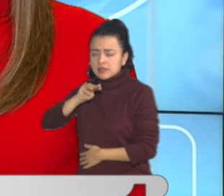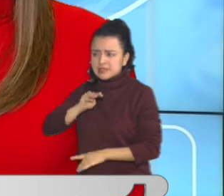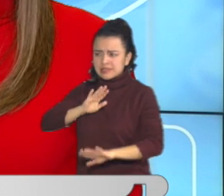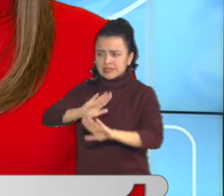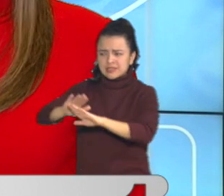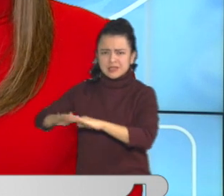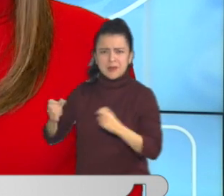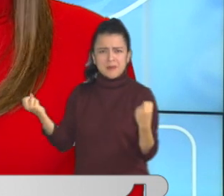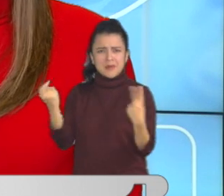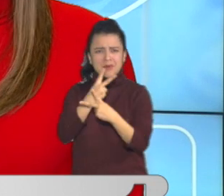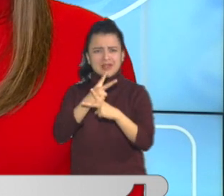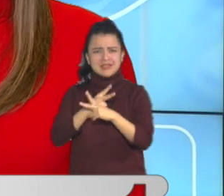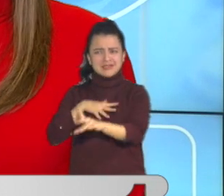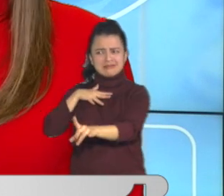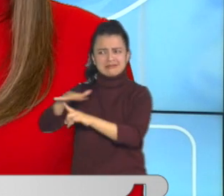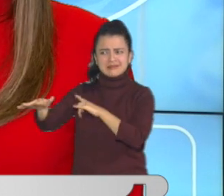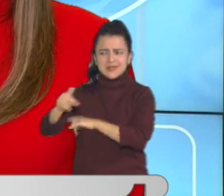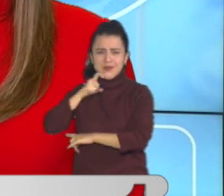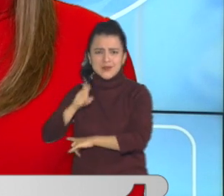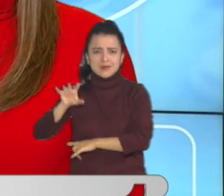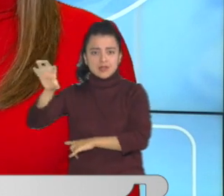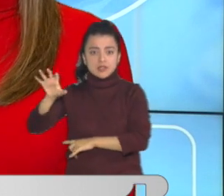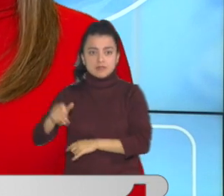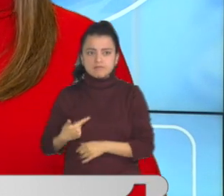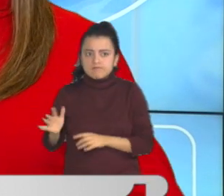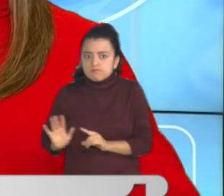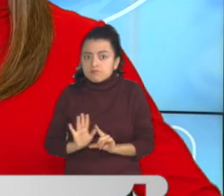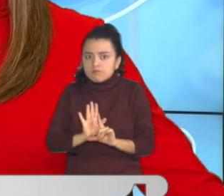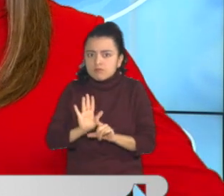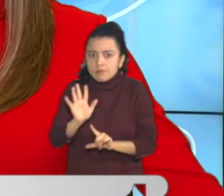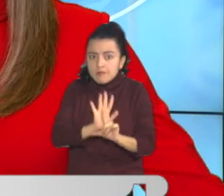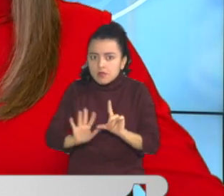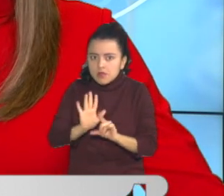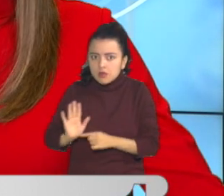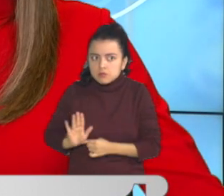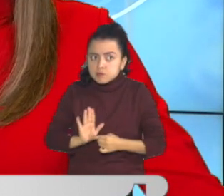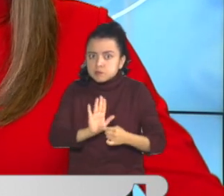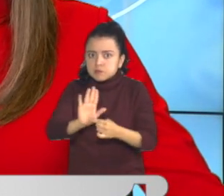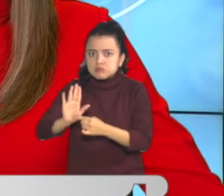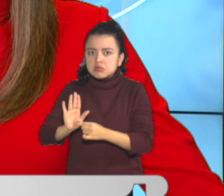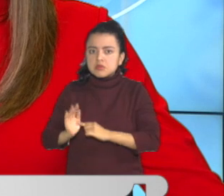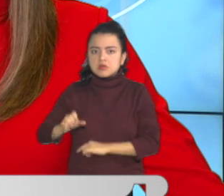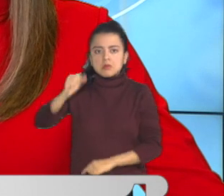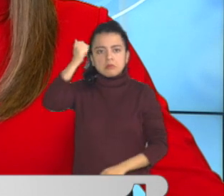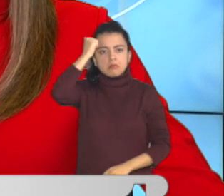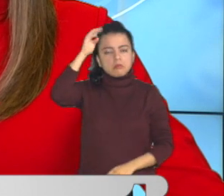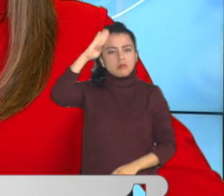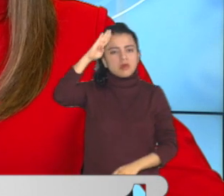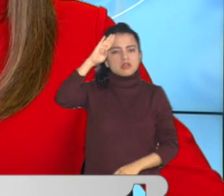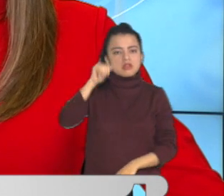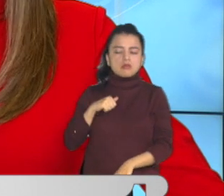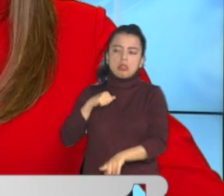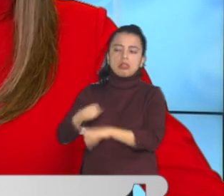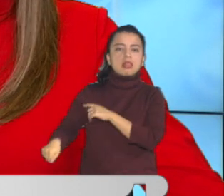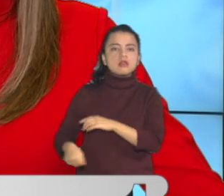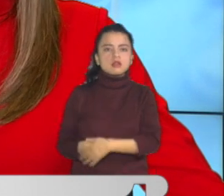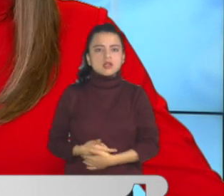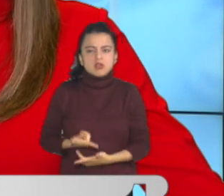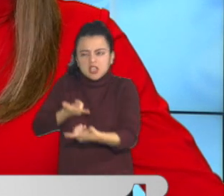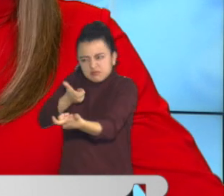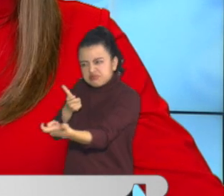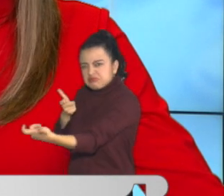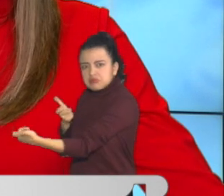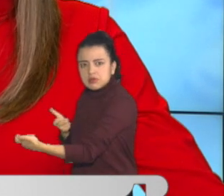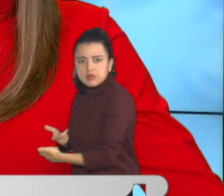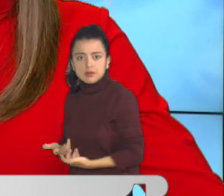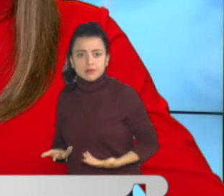violencia diabólica sobre Ucrania y revelan video que muestra que policías no reaccionaron a tiempo mientras tirador mataba a niños en